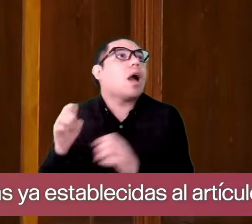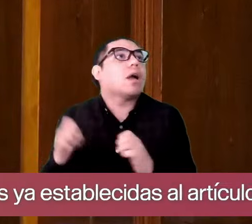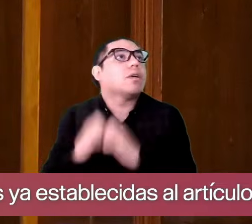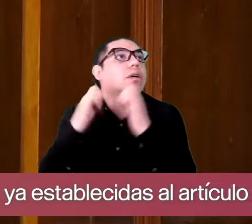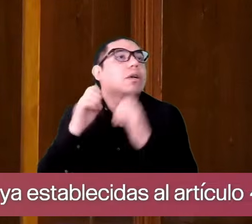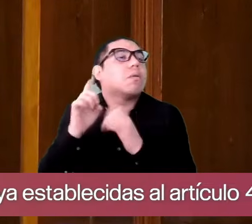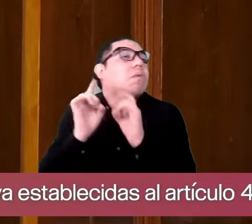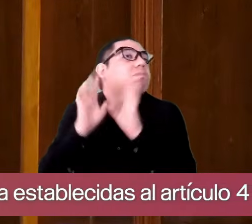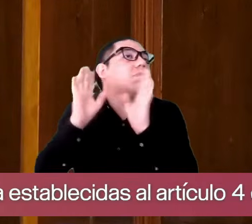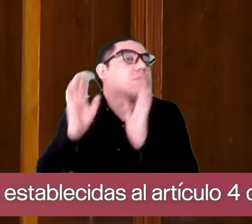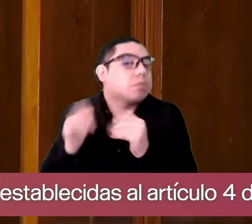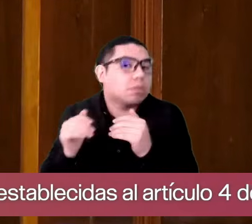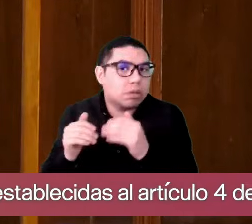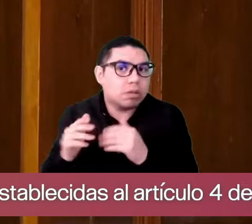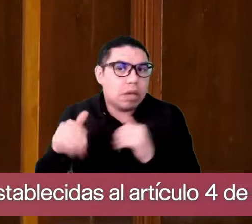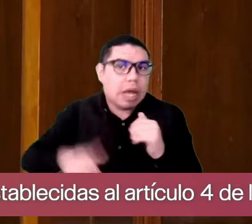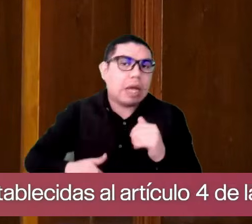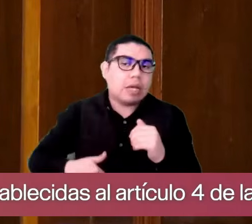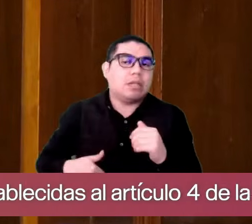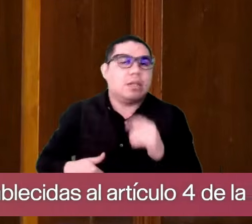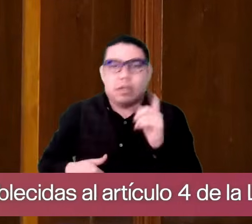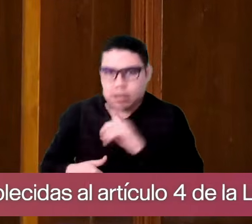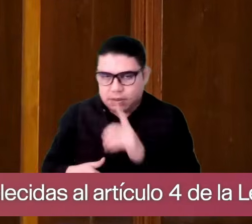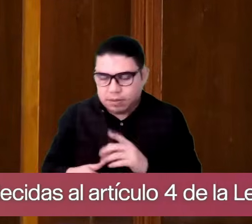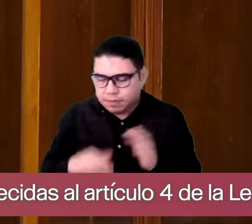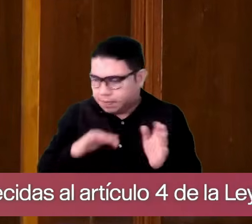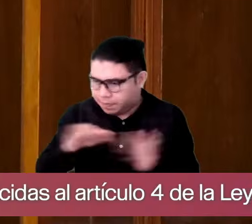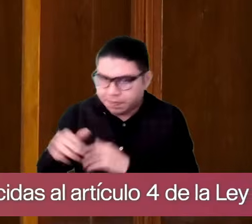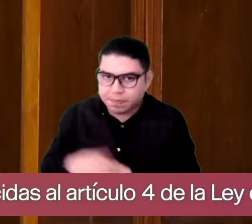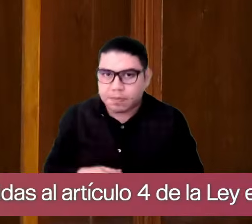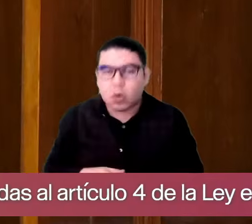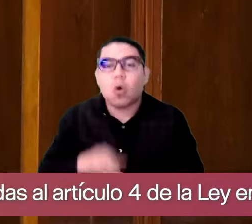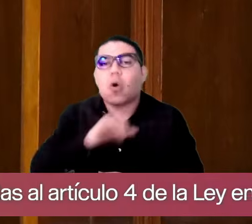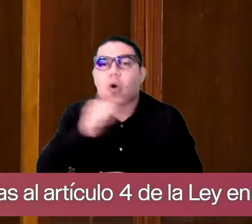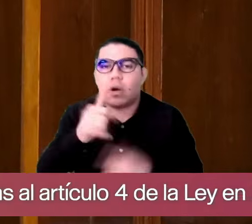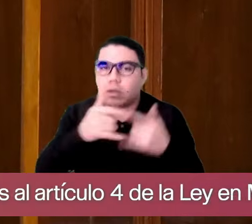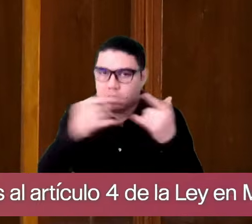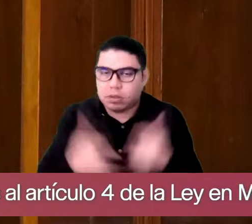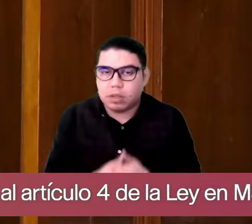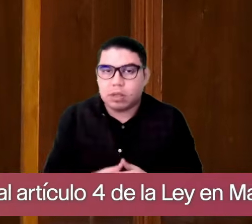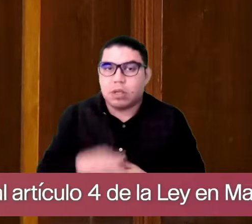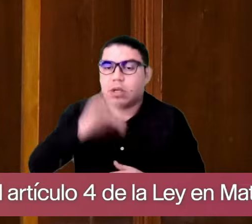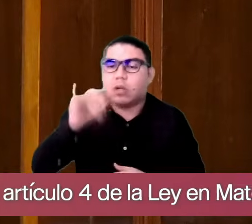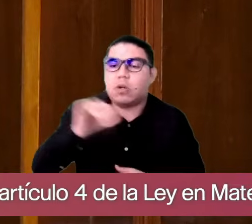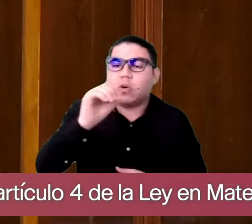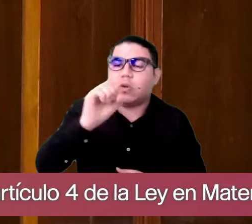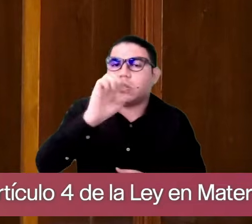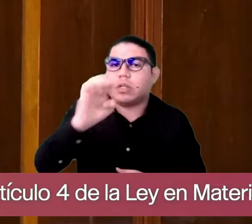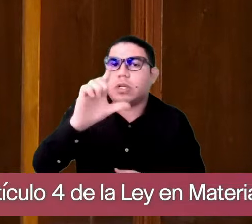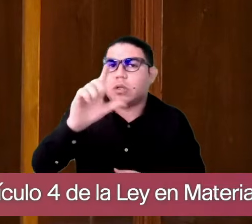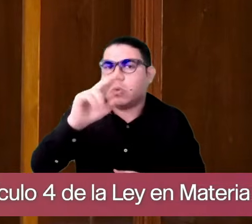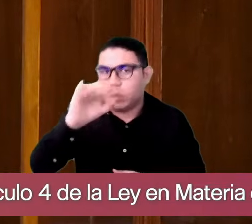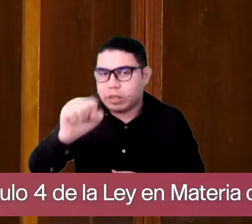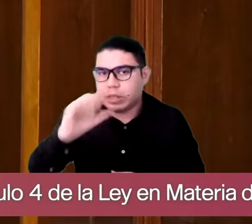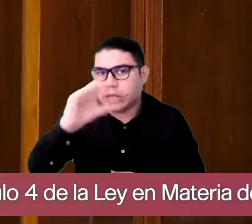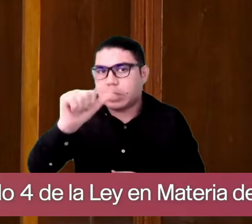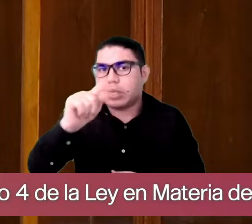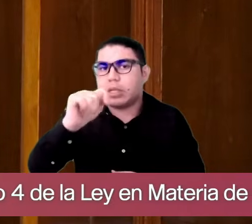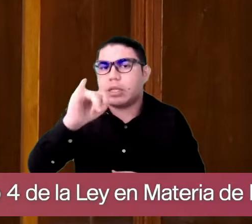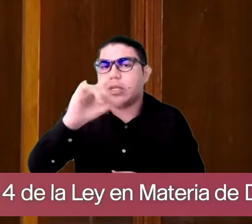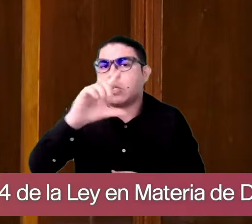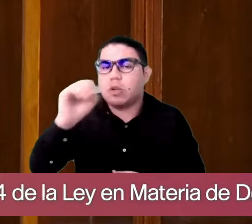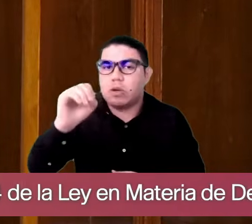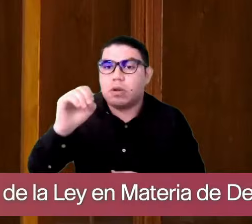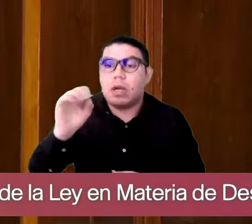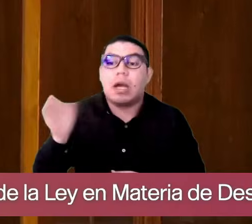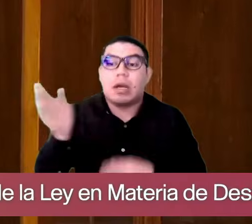caso más, el del señor José Luis Castillo, padre de Esmeralda Castillo, quien hasta